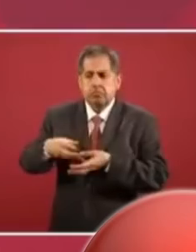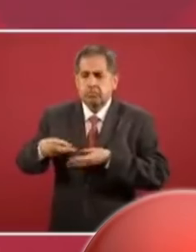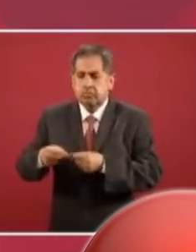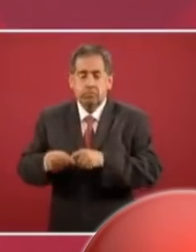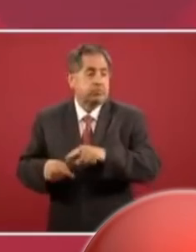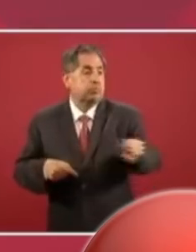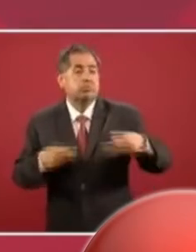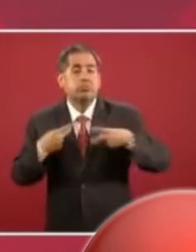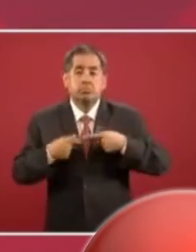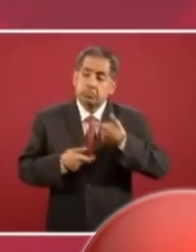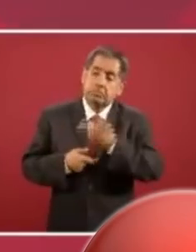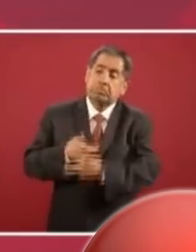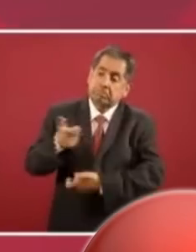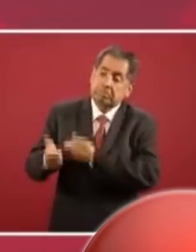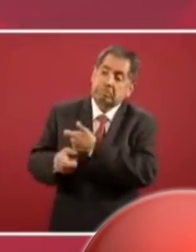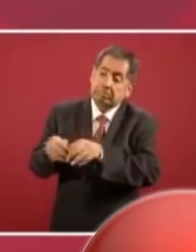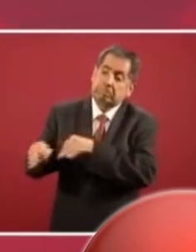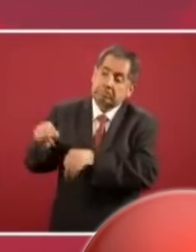sociedad.